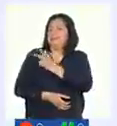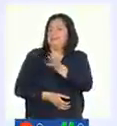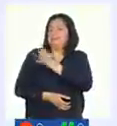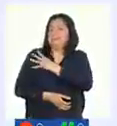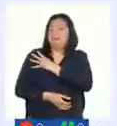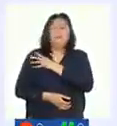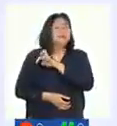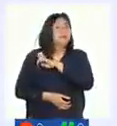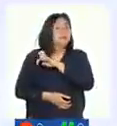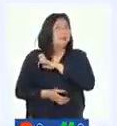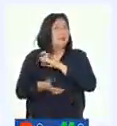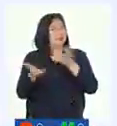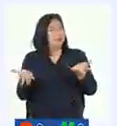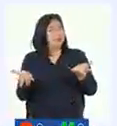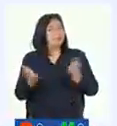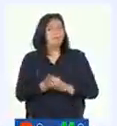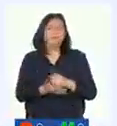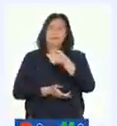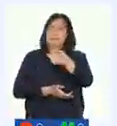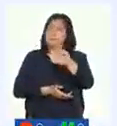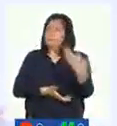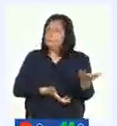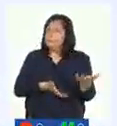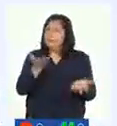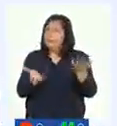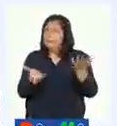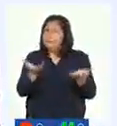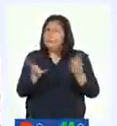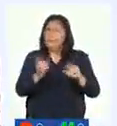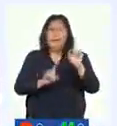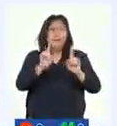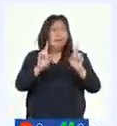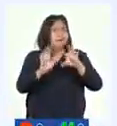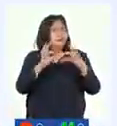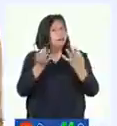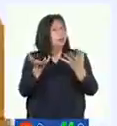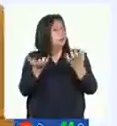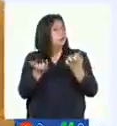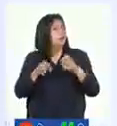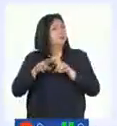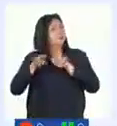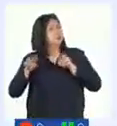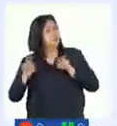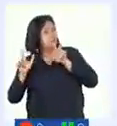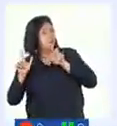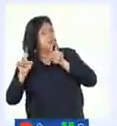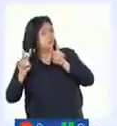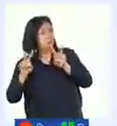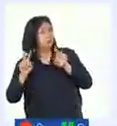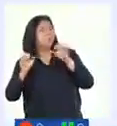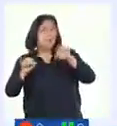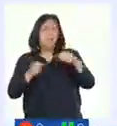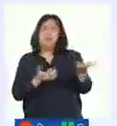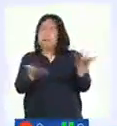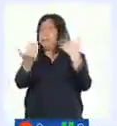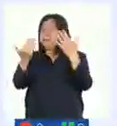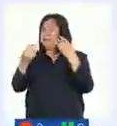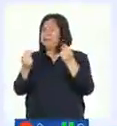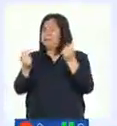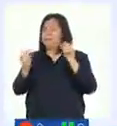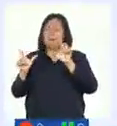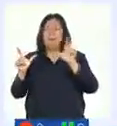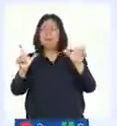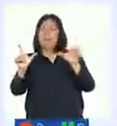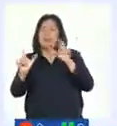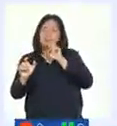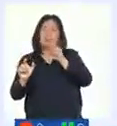y cuarto grado de primaria. Si tienen por ahí algún familiar que pueda ver el programa con ustedes, que venga rapidito a ver la tele.